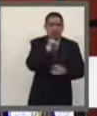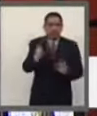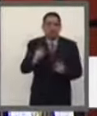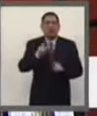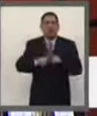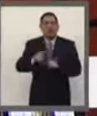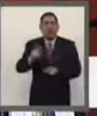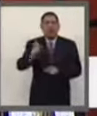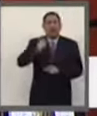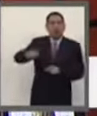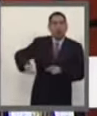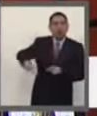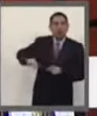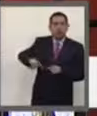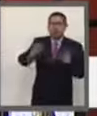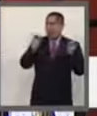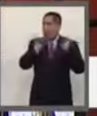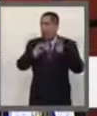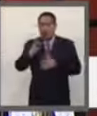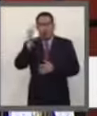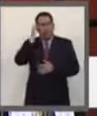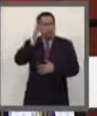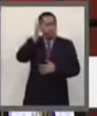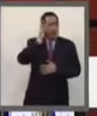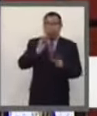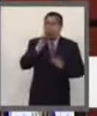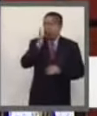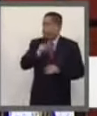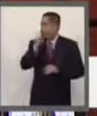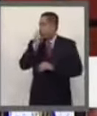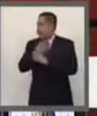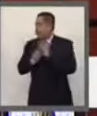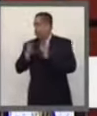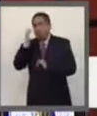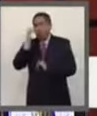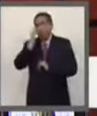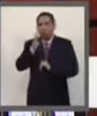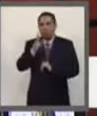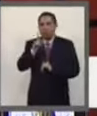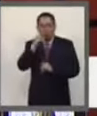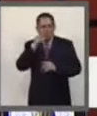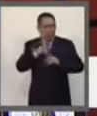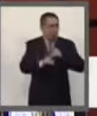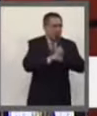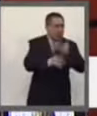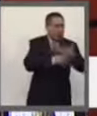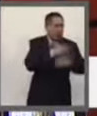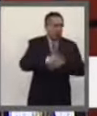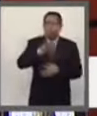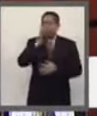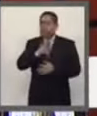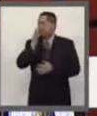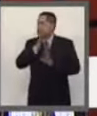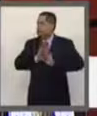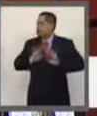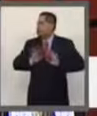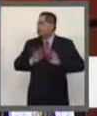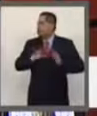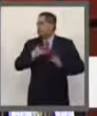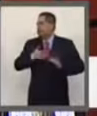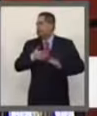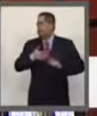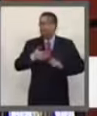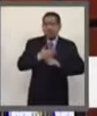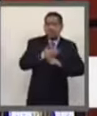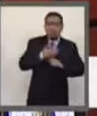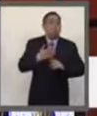quizás prefirieron no meterse en esta serie de conflictos o no meterse en conflictos de intereses, porque